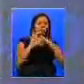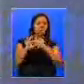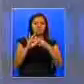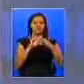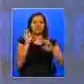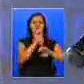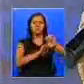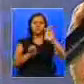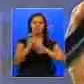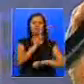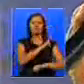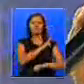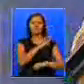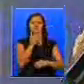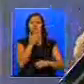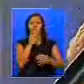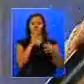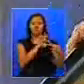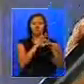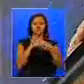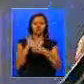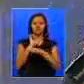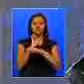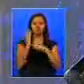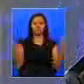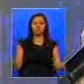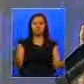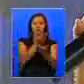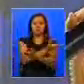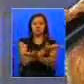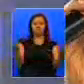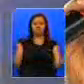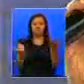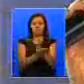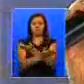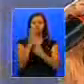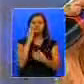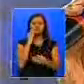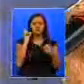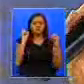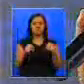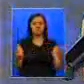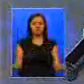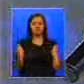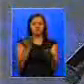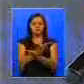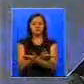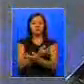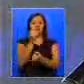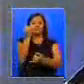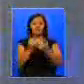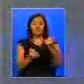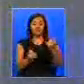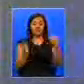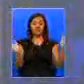universidades, en el sistema de intercambio de experiencias, el Ecuador también, y vamos a verlo al final del reporte